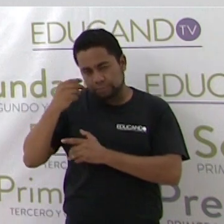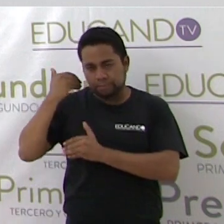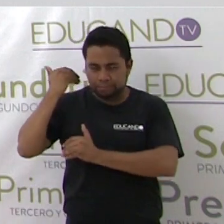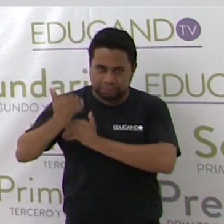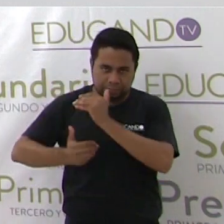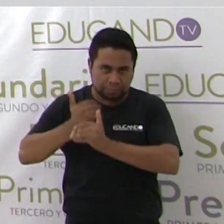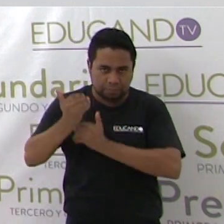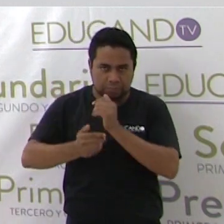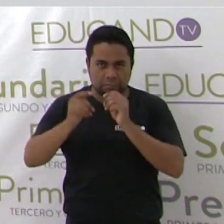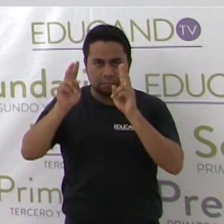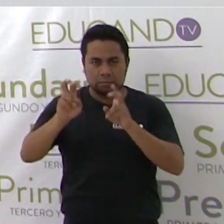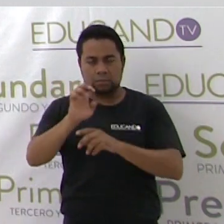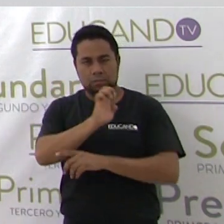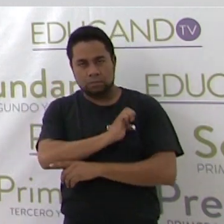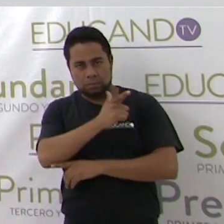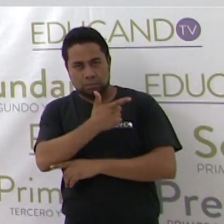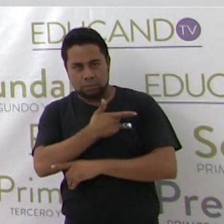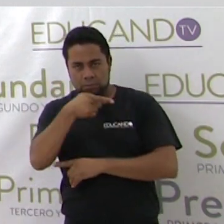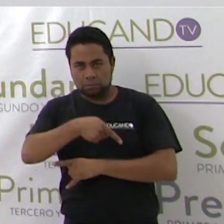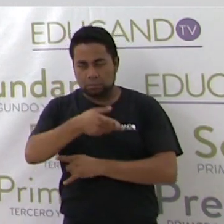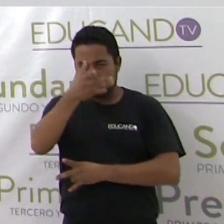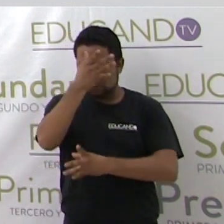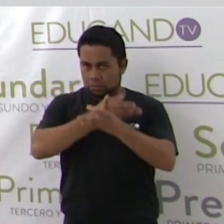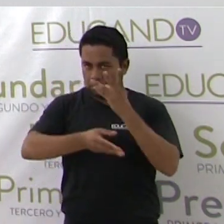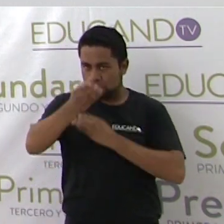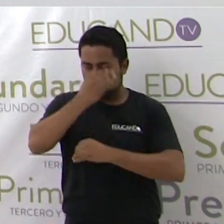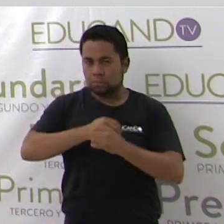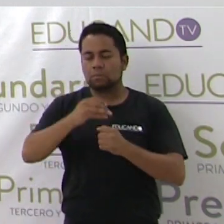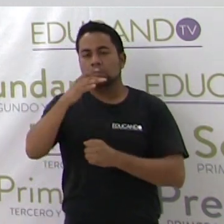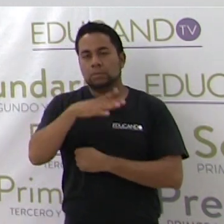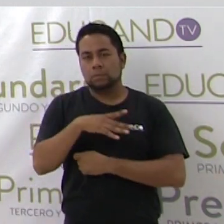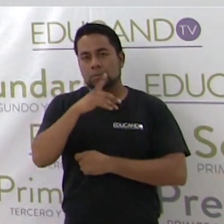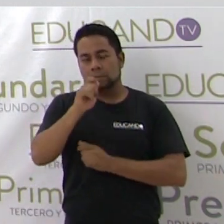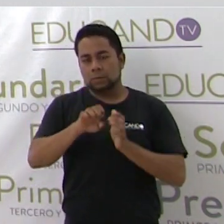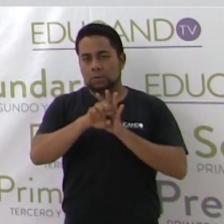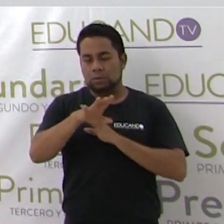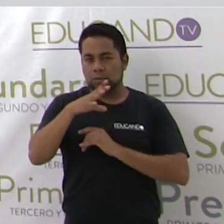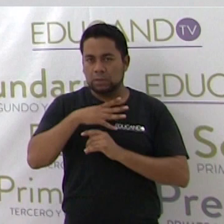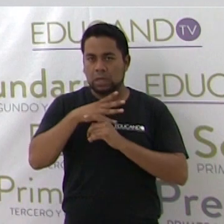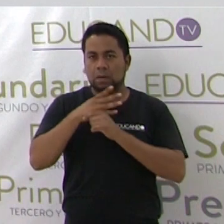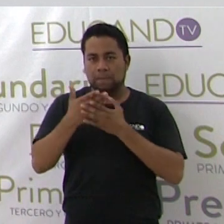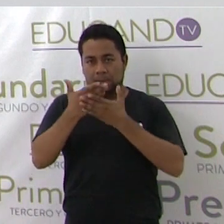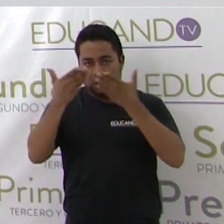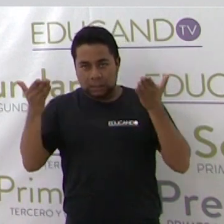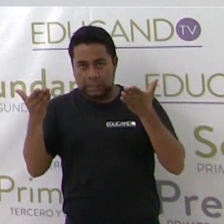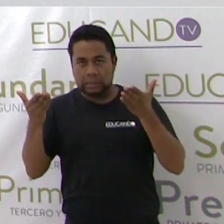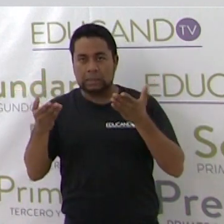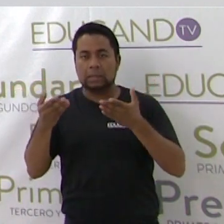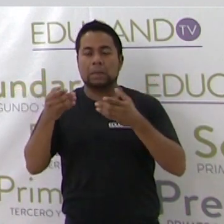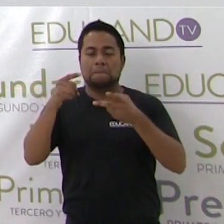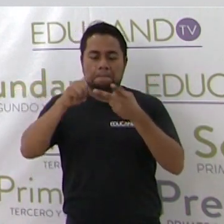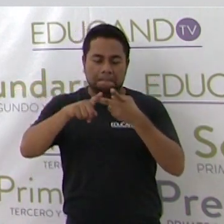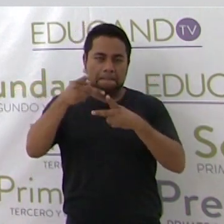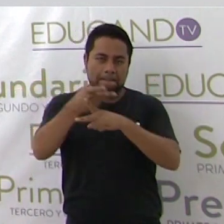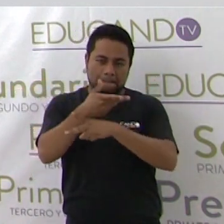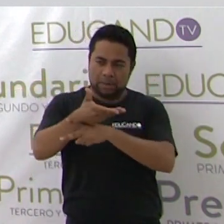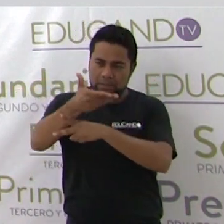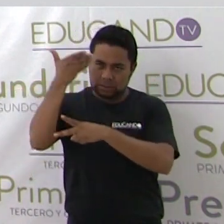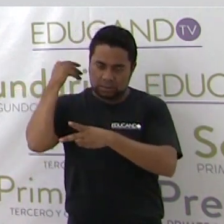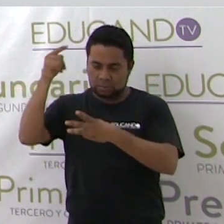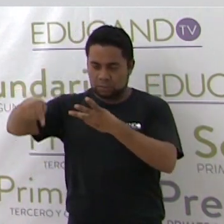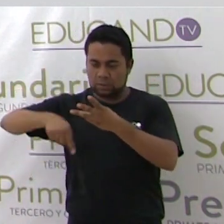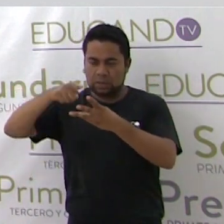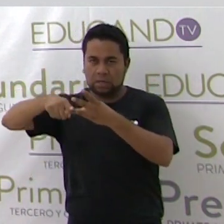que es español, hemos aprendido de que existen presente, pasado y futuro. Son hechos que